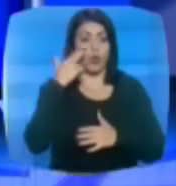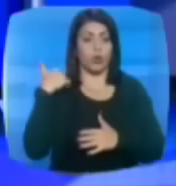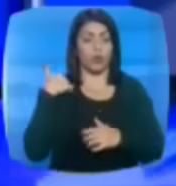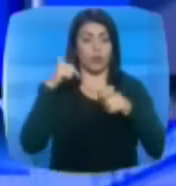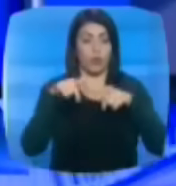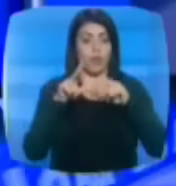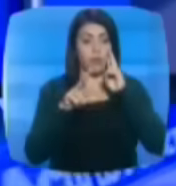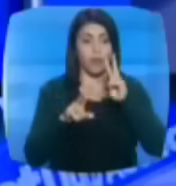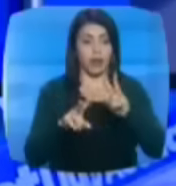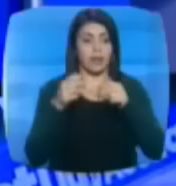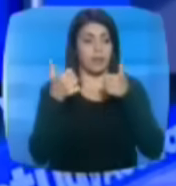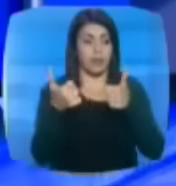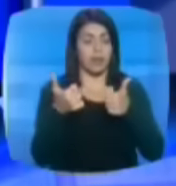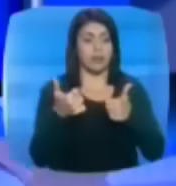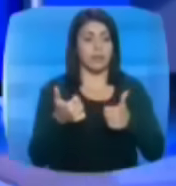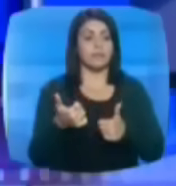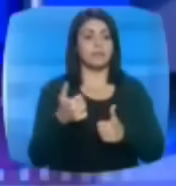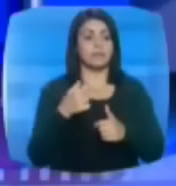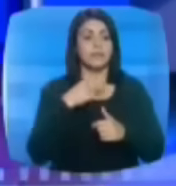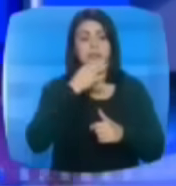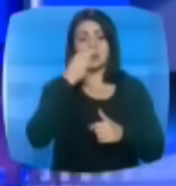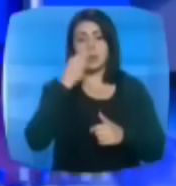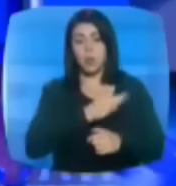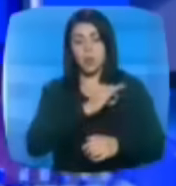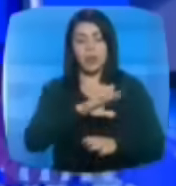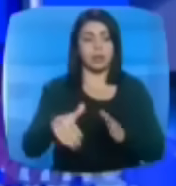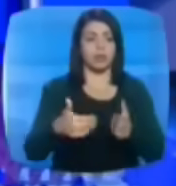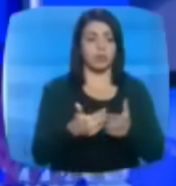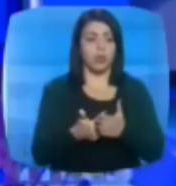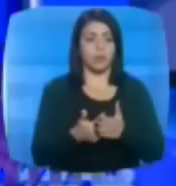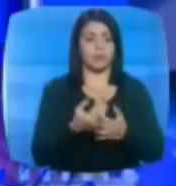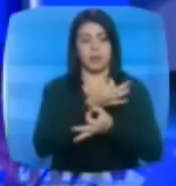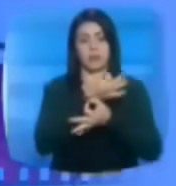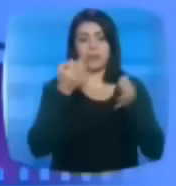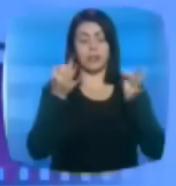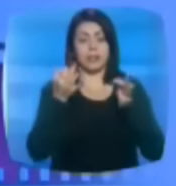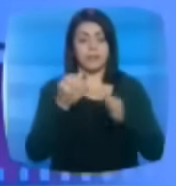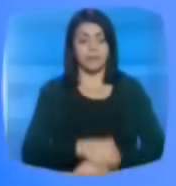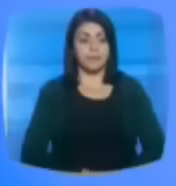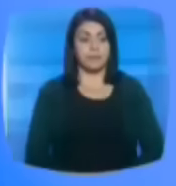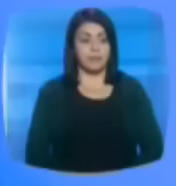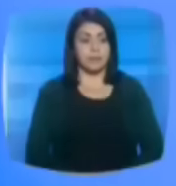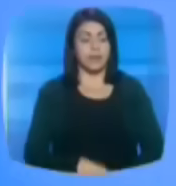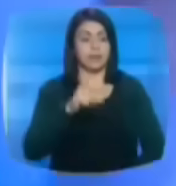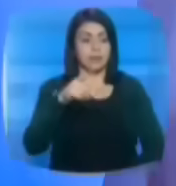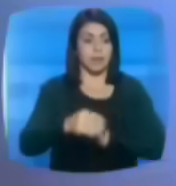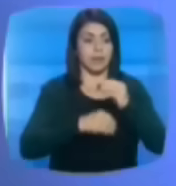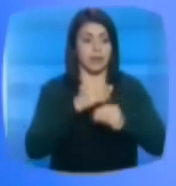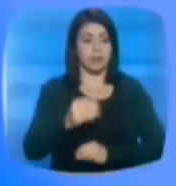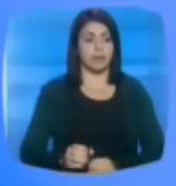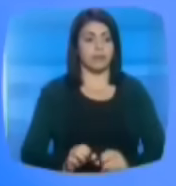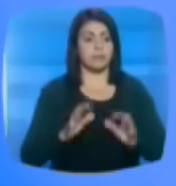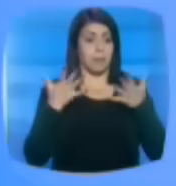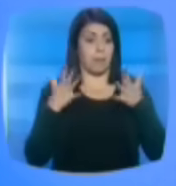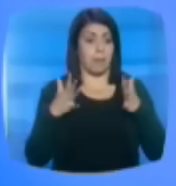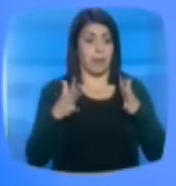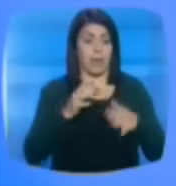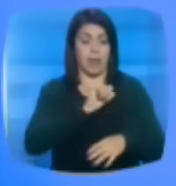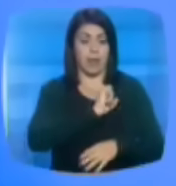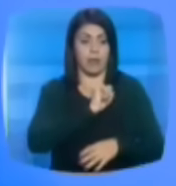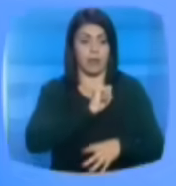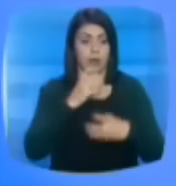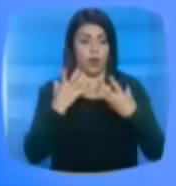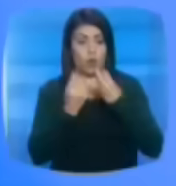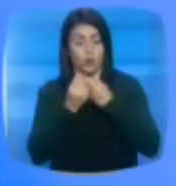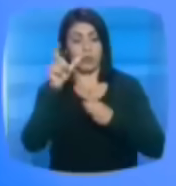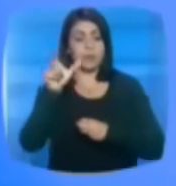acá tan chévere, tan fluida, tan segura y, por supuesto, tan espectacular. Mira, y eso también hace que aumente los nervios cuando estás al lado de